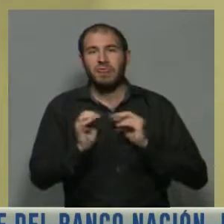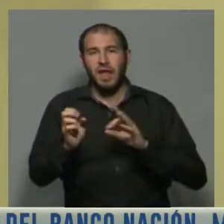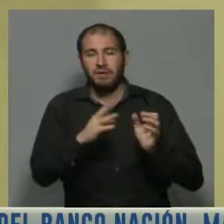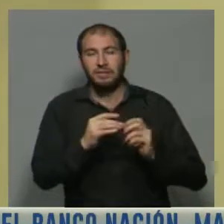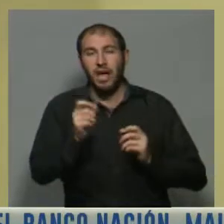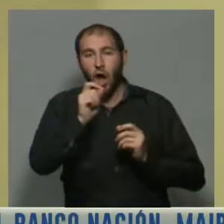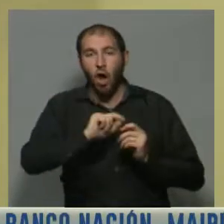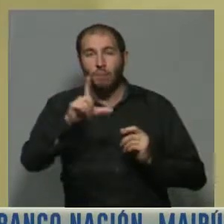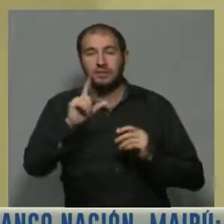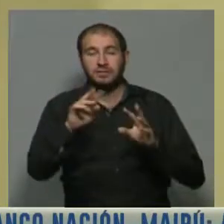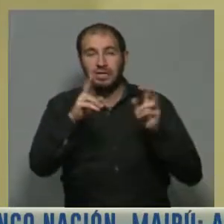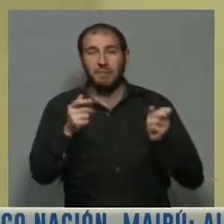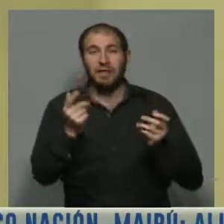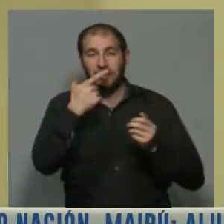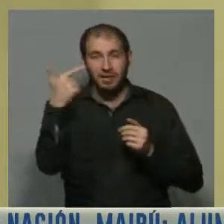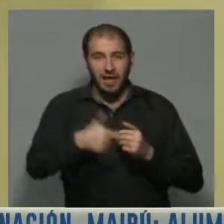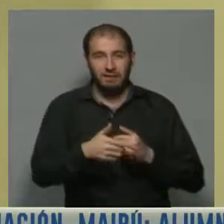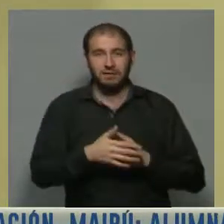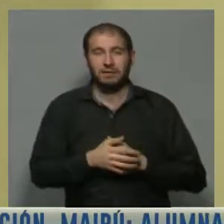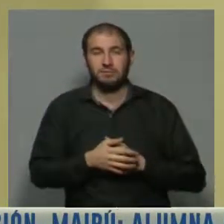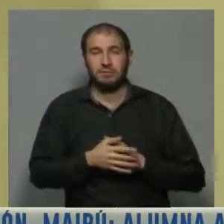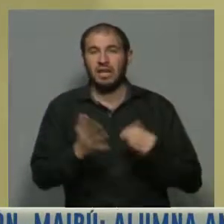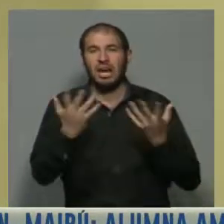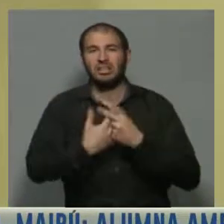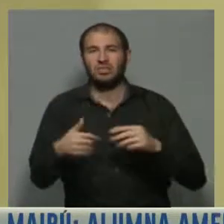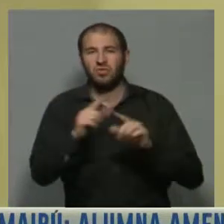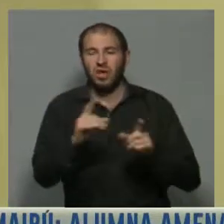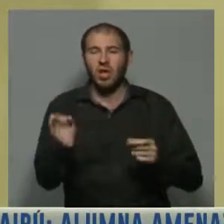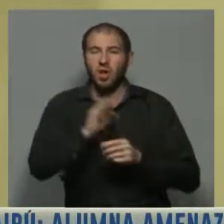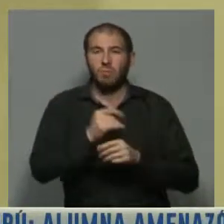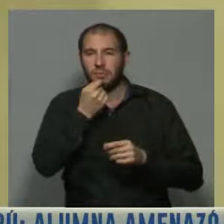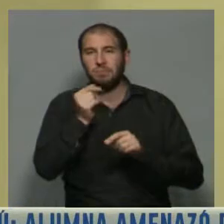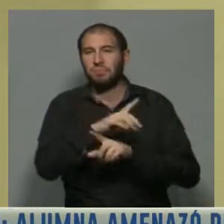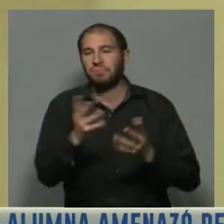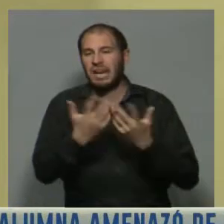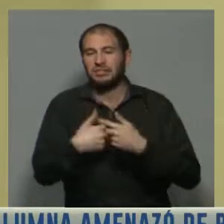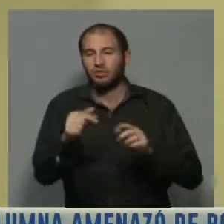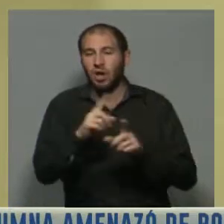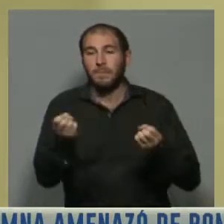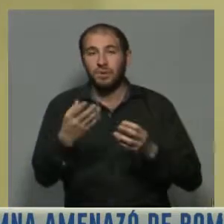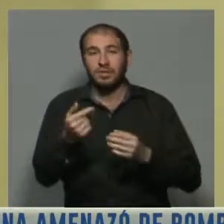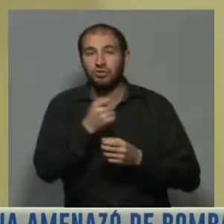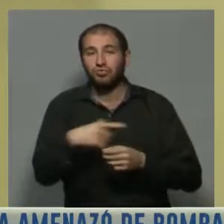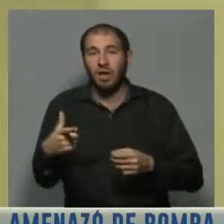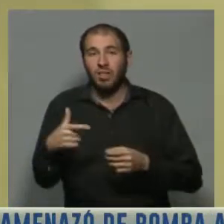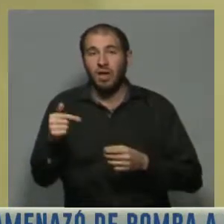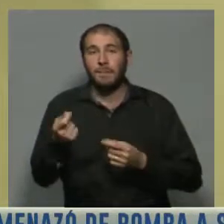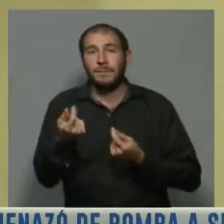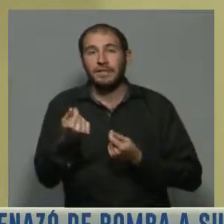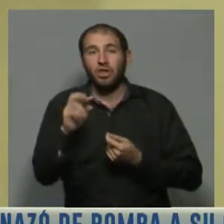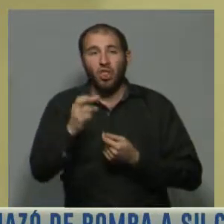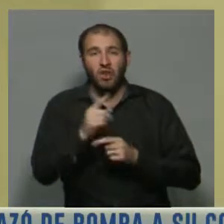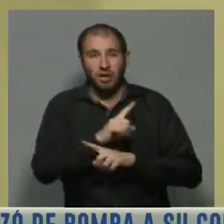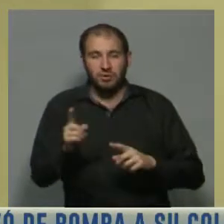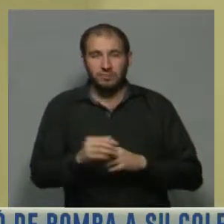del aumento relacionado con el aumento de las naftas, que no tiene relación o no debería tener relación porque nuestros sueldos no son a precio